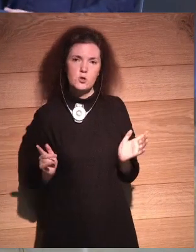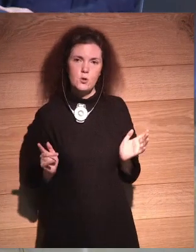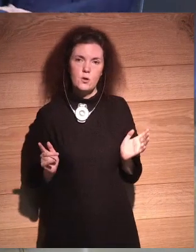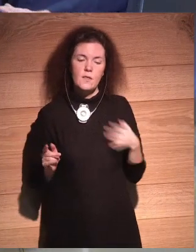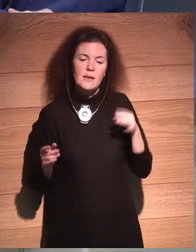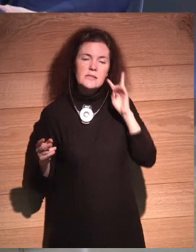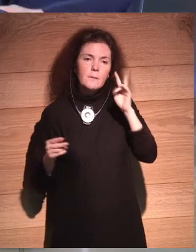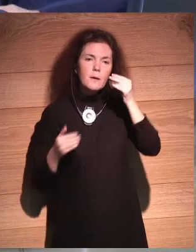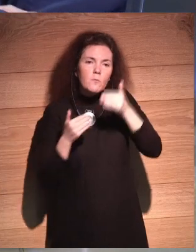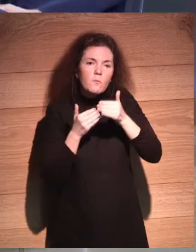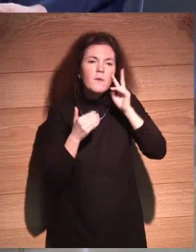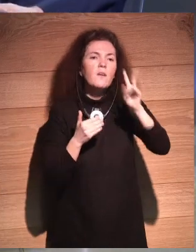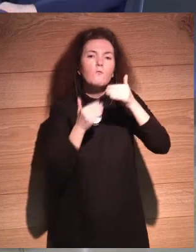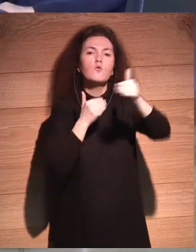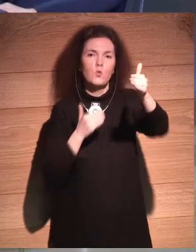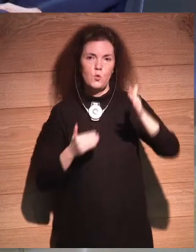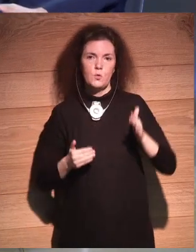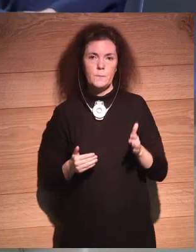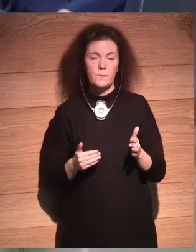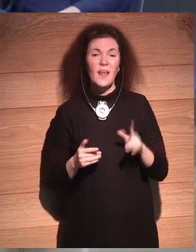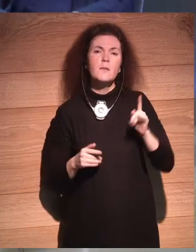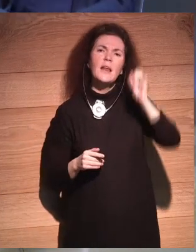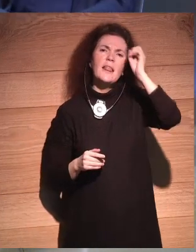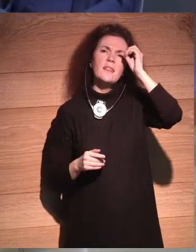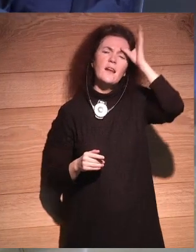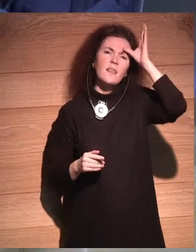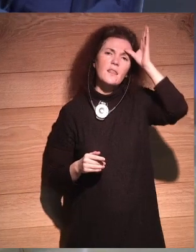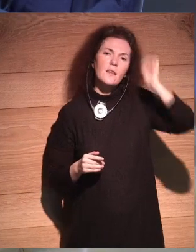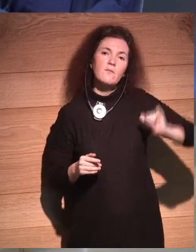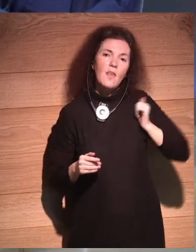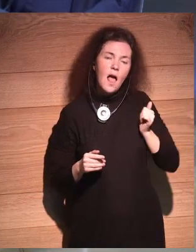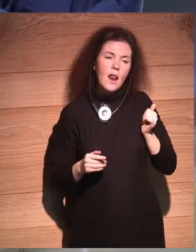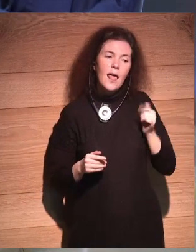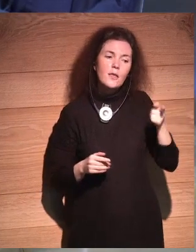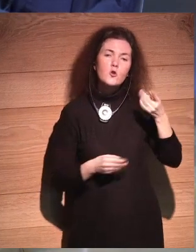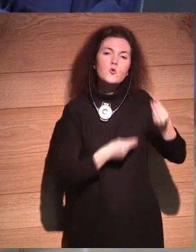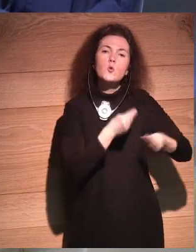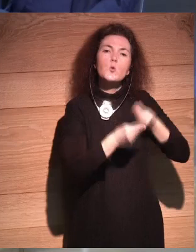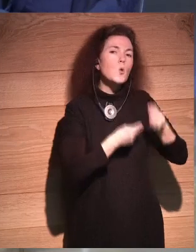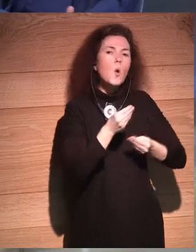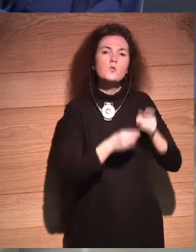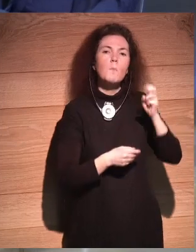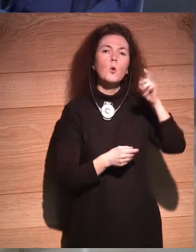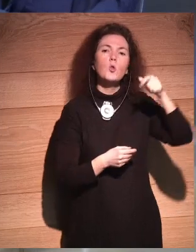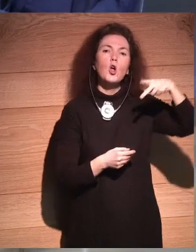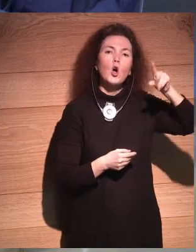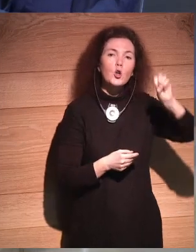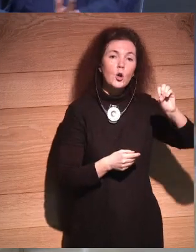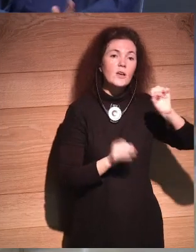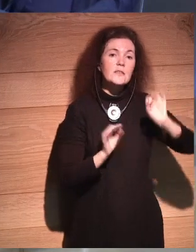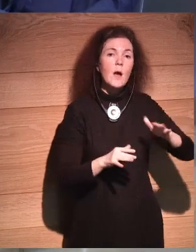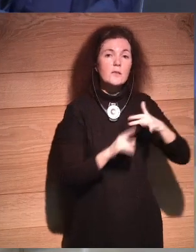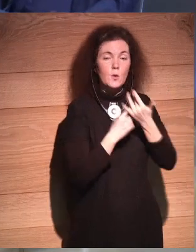saber mirar hacia adelante. Y también la inteligencia artificial no utiliza plutonio, como en el caso de las